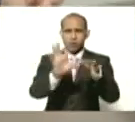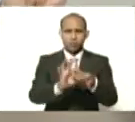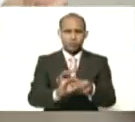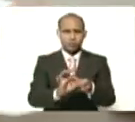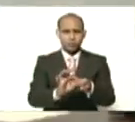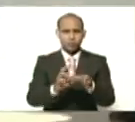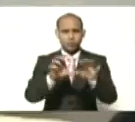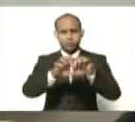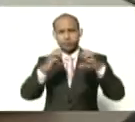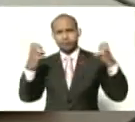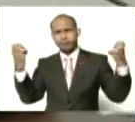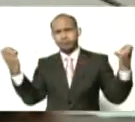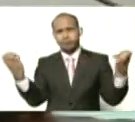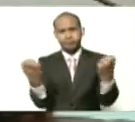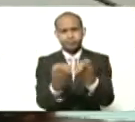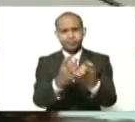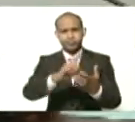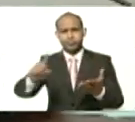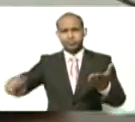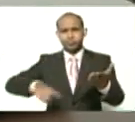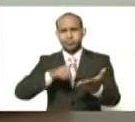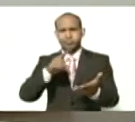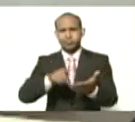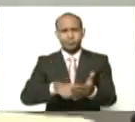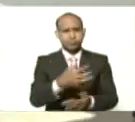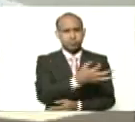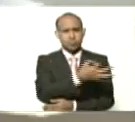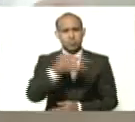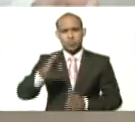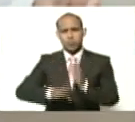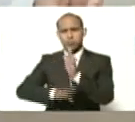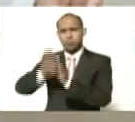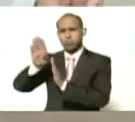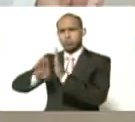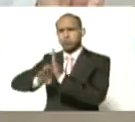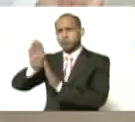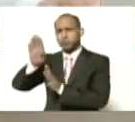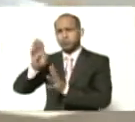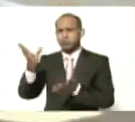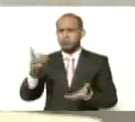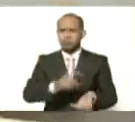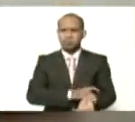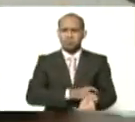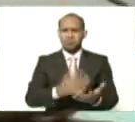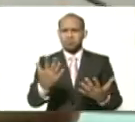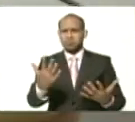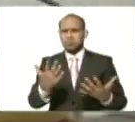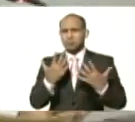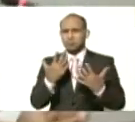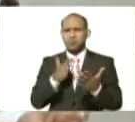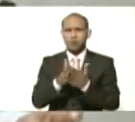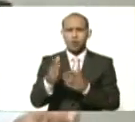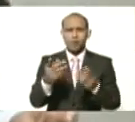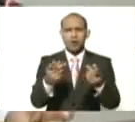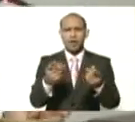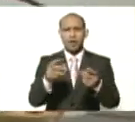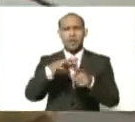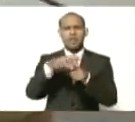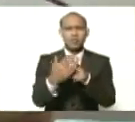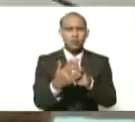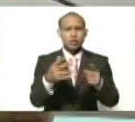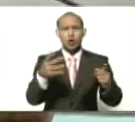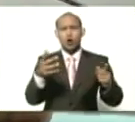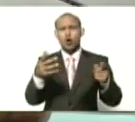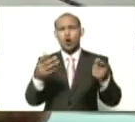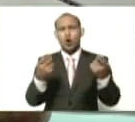escenario extraordinariamente complejo, caracterizado por la creciente crisis económica que